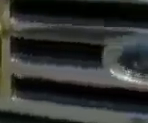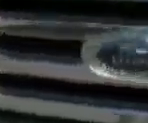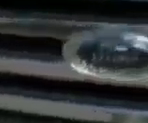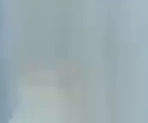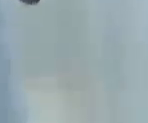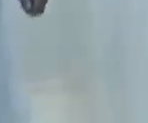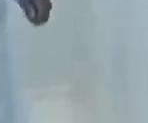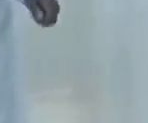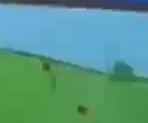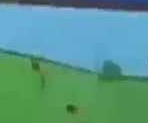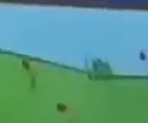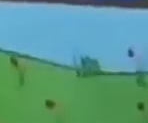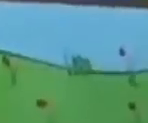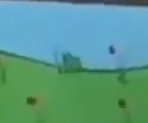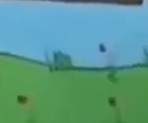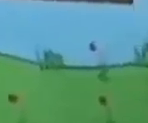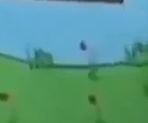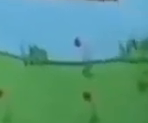los obstáculos.